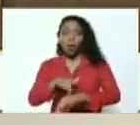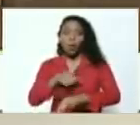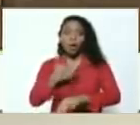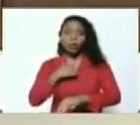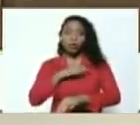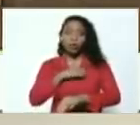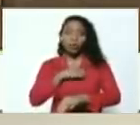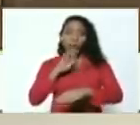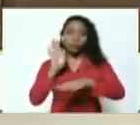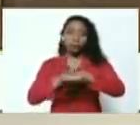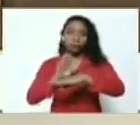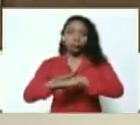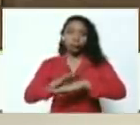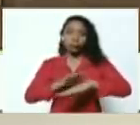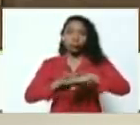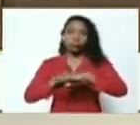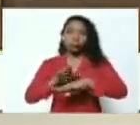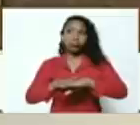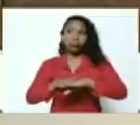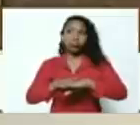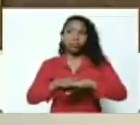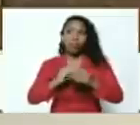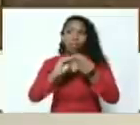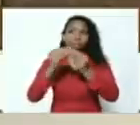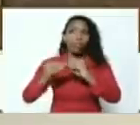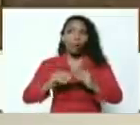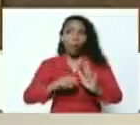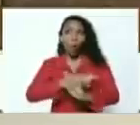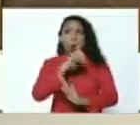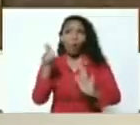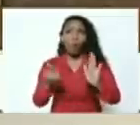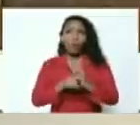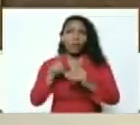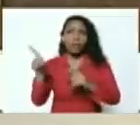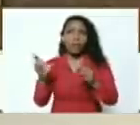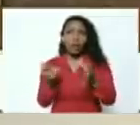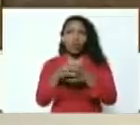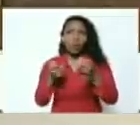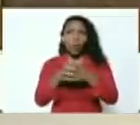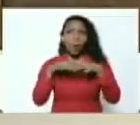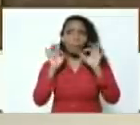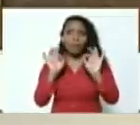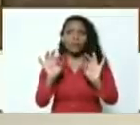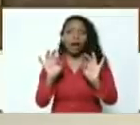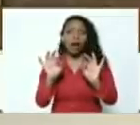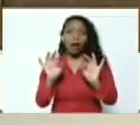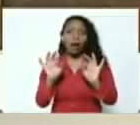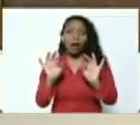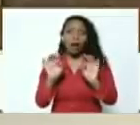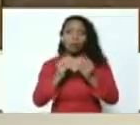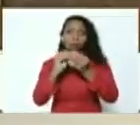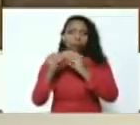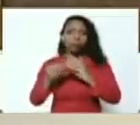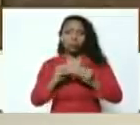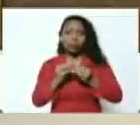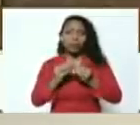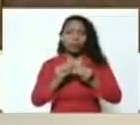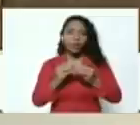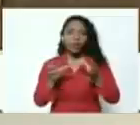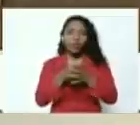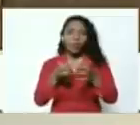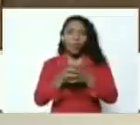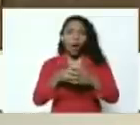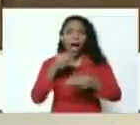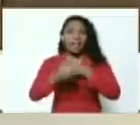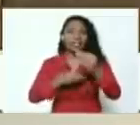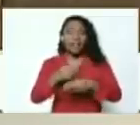estaremos ya anunciando la conformación completa de esta comisión especial, una comisión que le tiene que